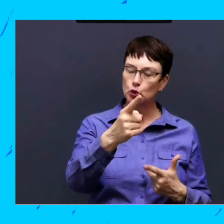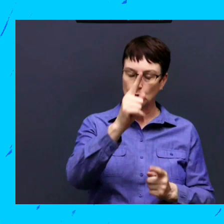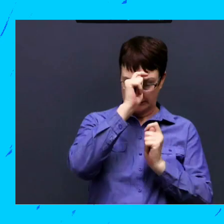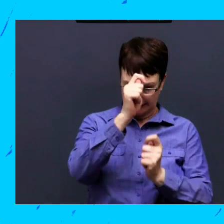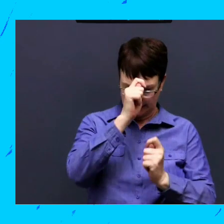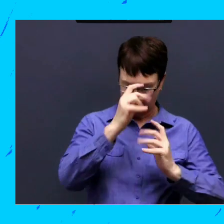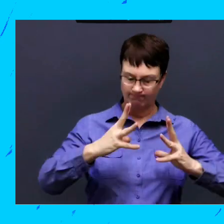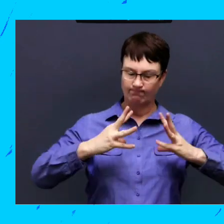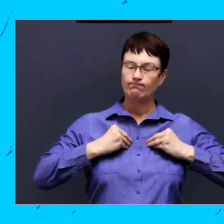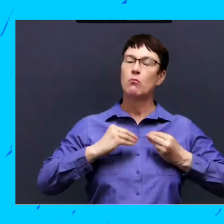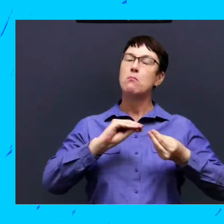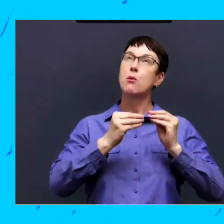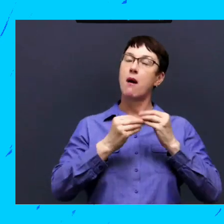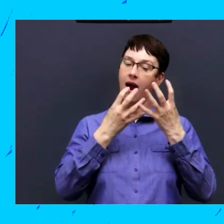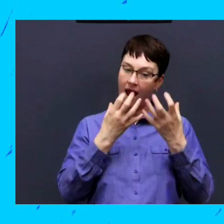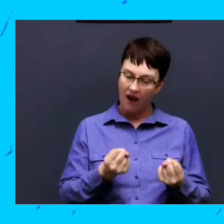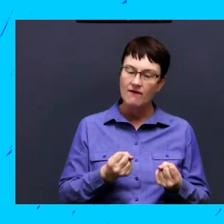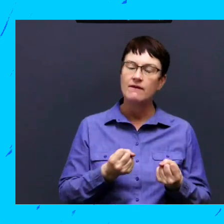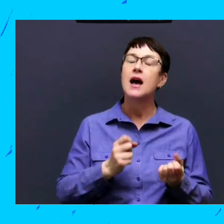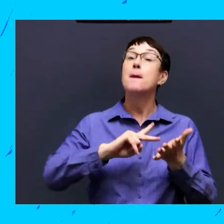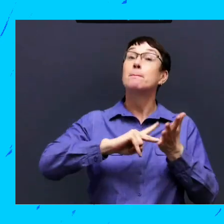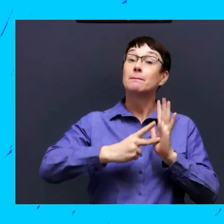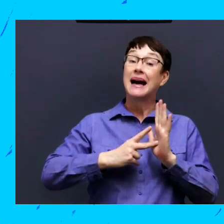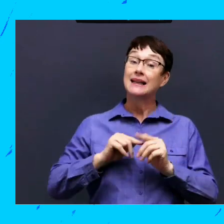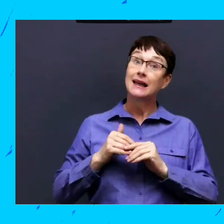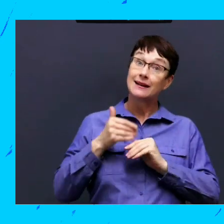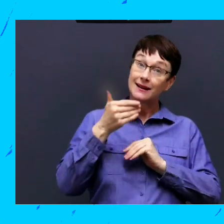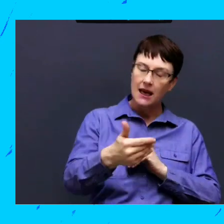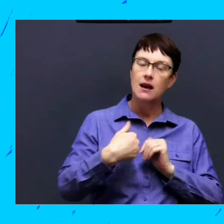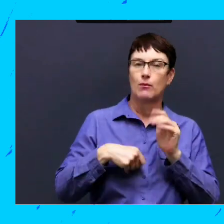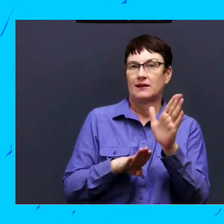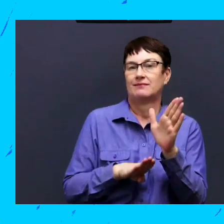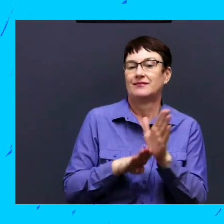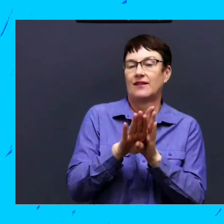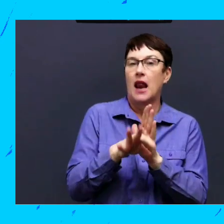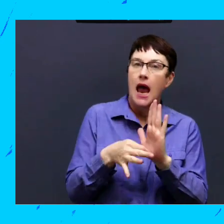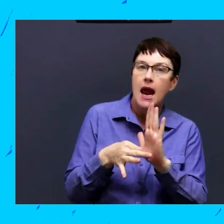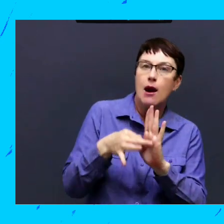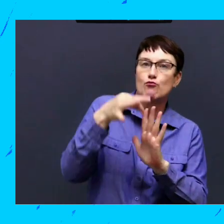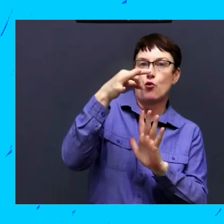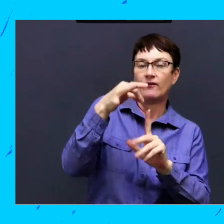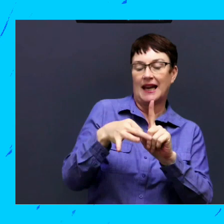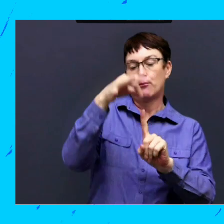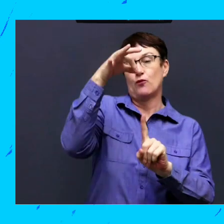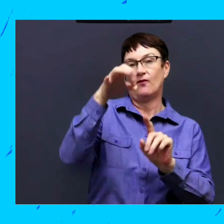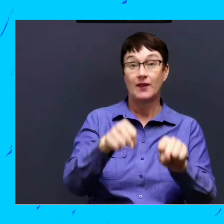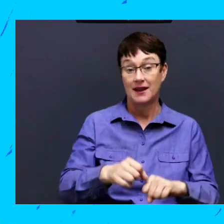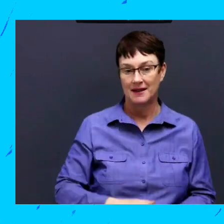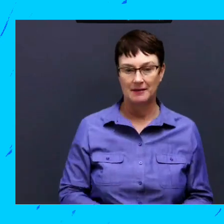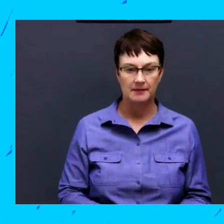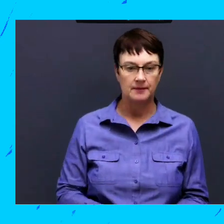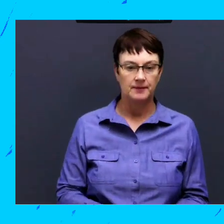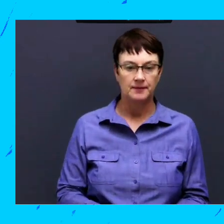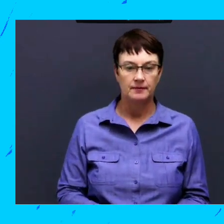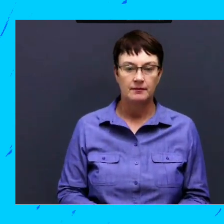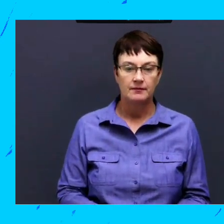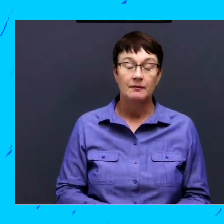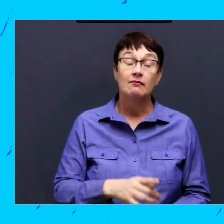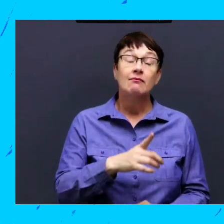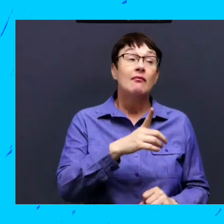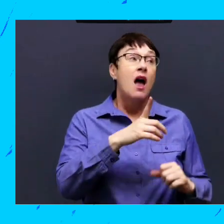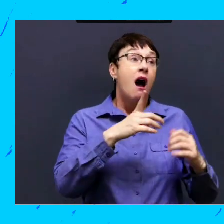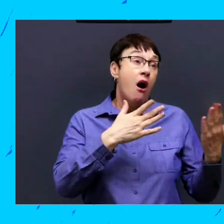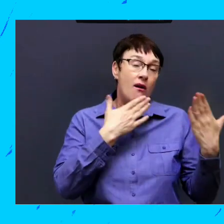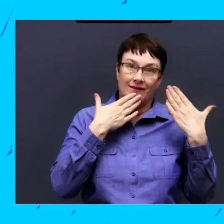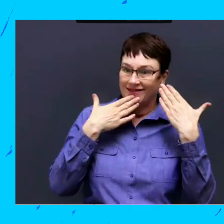el sistema. Y en la próxima oportunidad estaremos en la mejor posición. Muy bien. Bueno, tenemos muy poco tiempo.